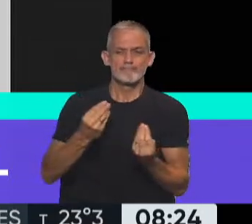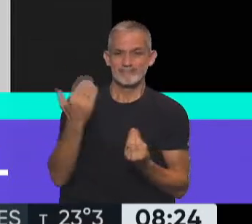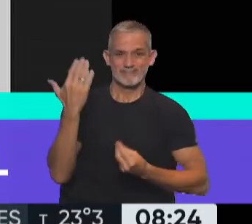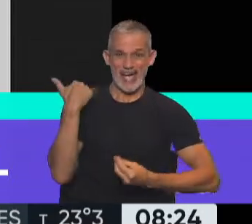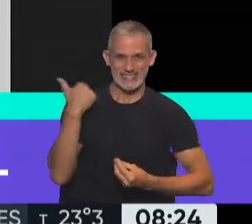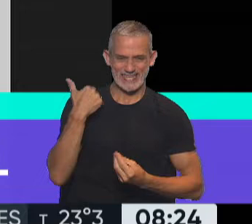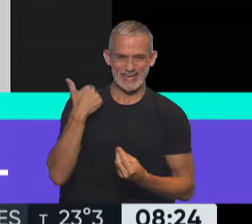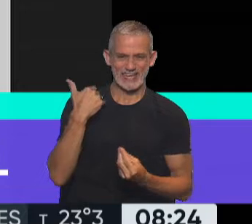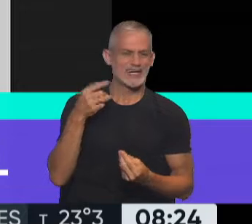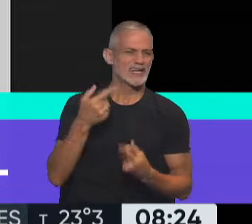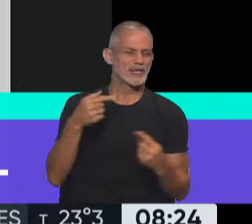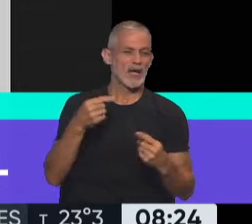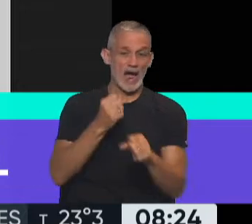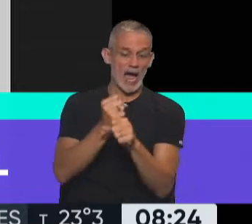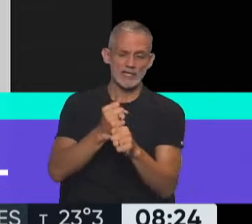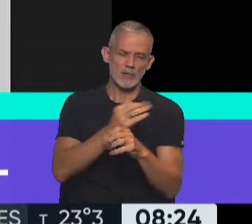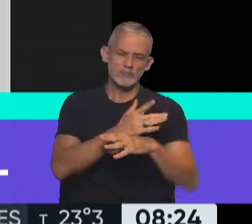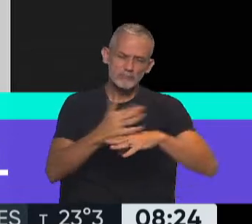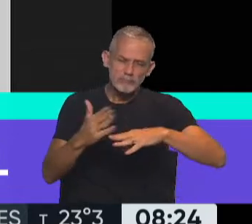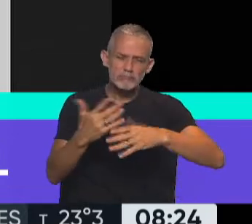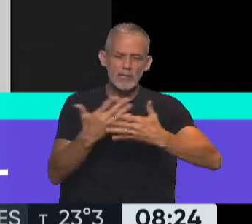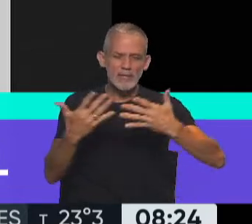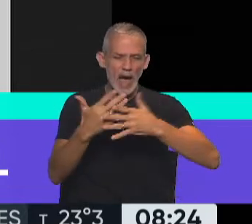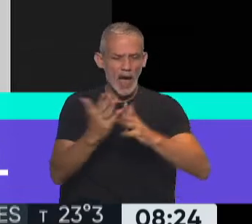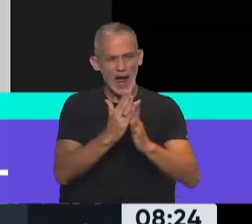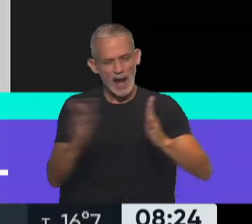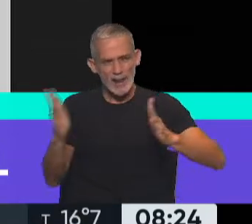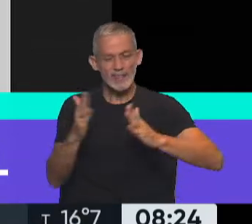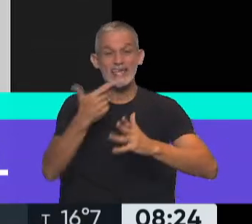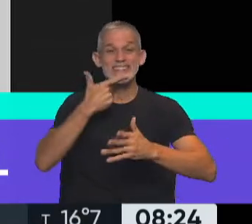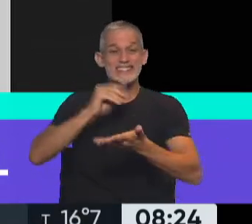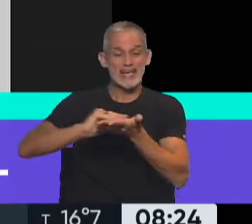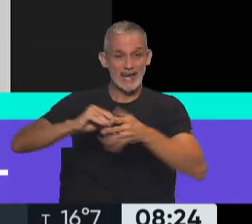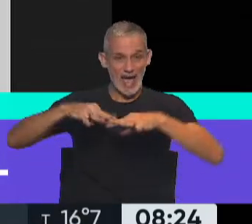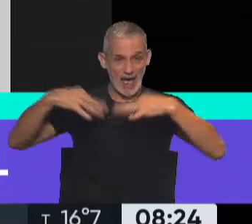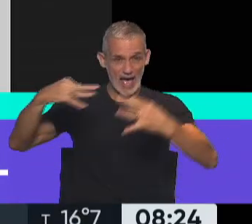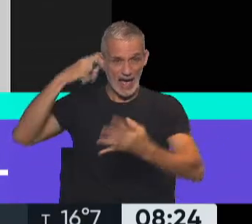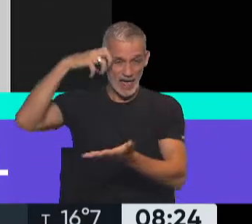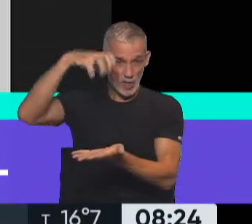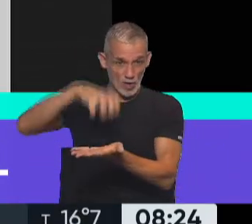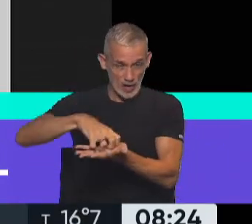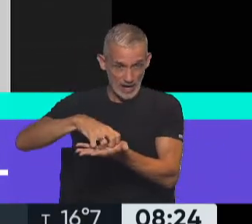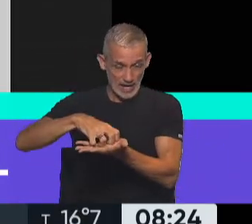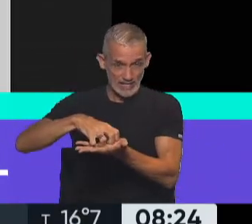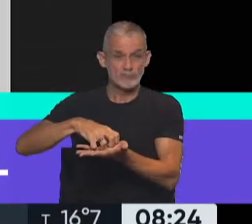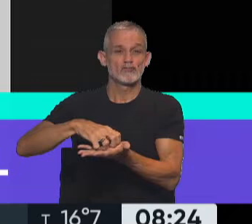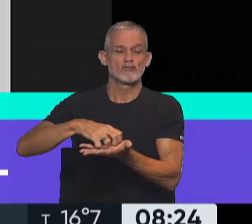jornada de ayer, hasta última hora, en el Senado de la Nación y que ha